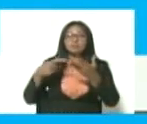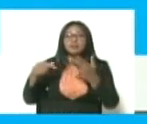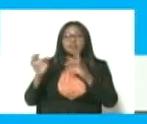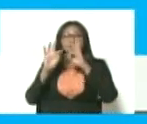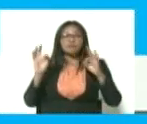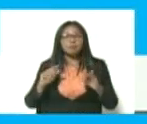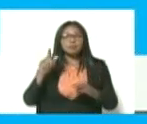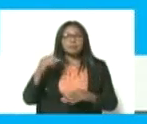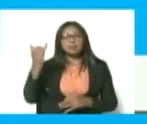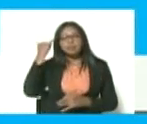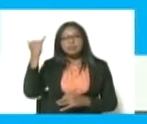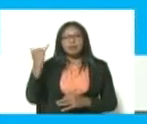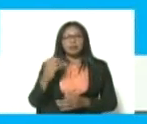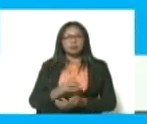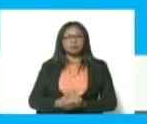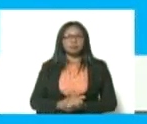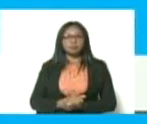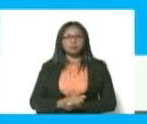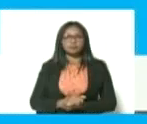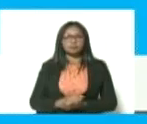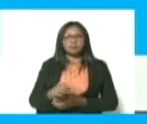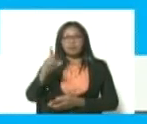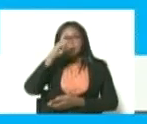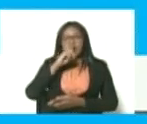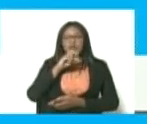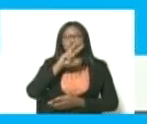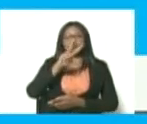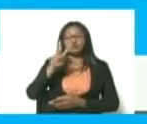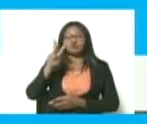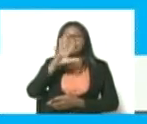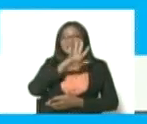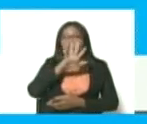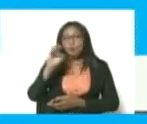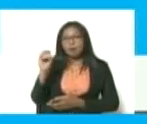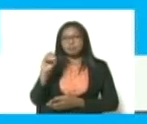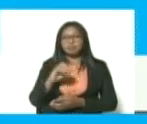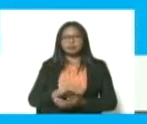signos ideológicos ya en el año 50, bueno,